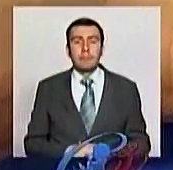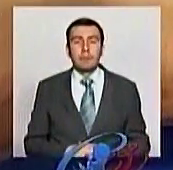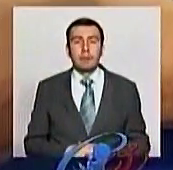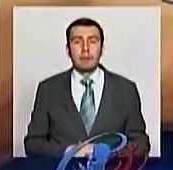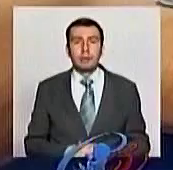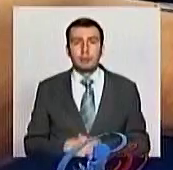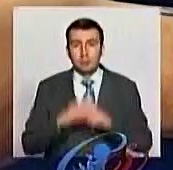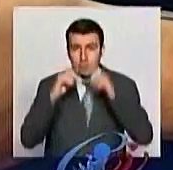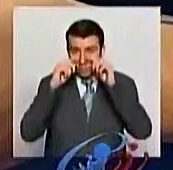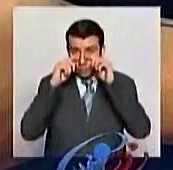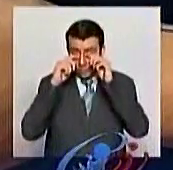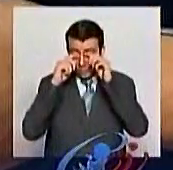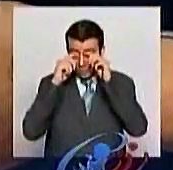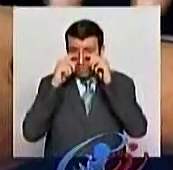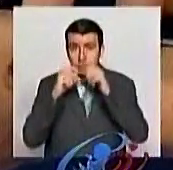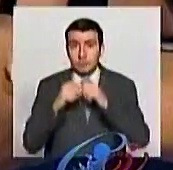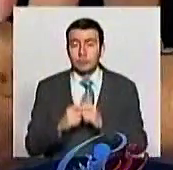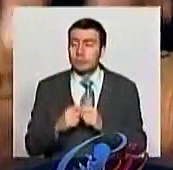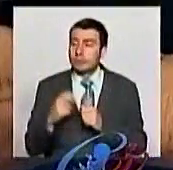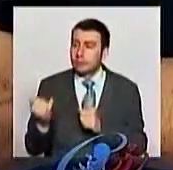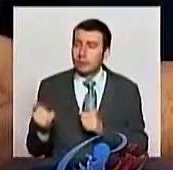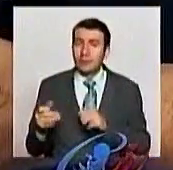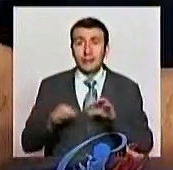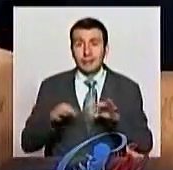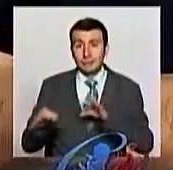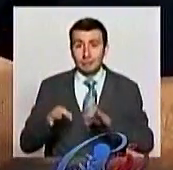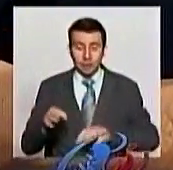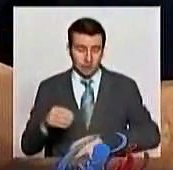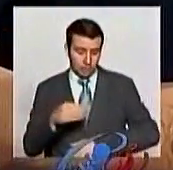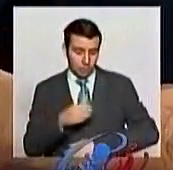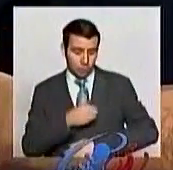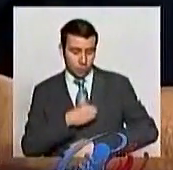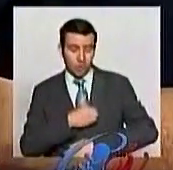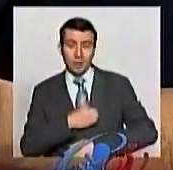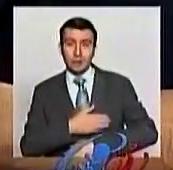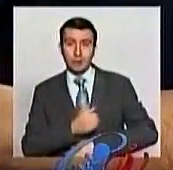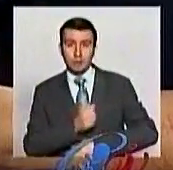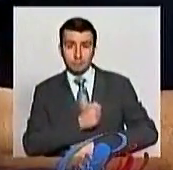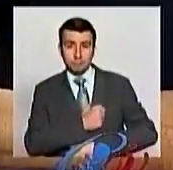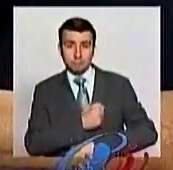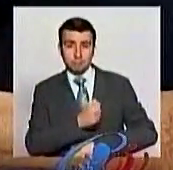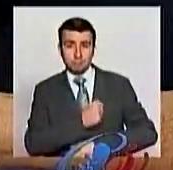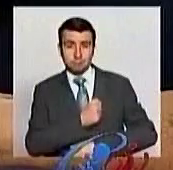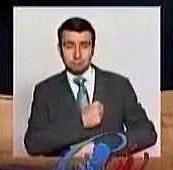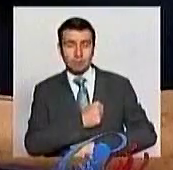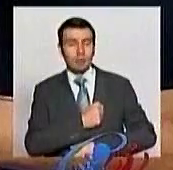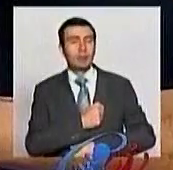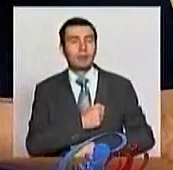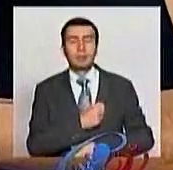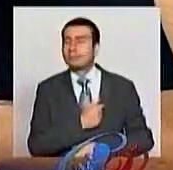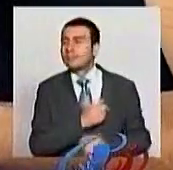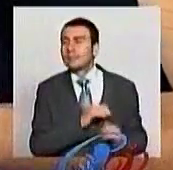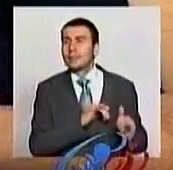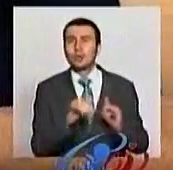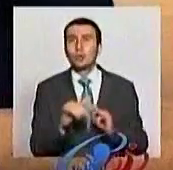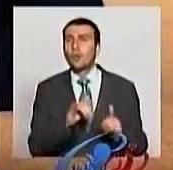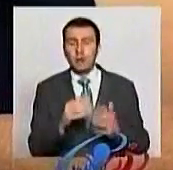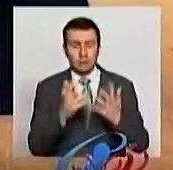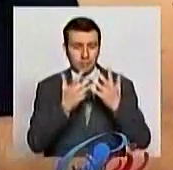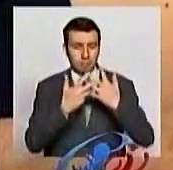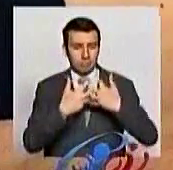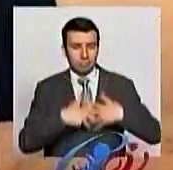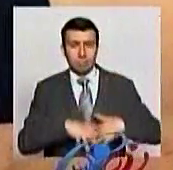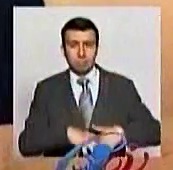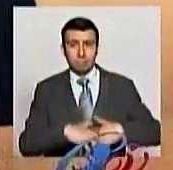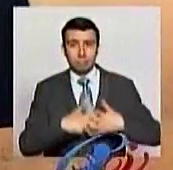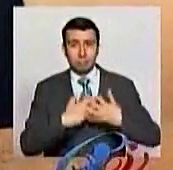Esto pues explica más bien la fisiología del corazón, ¿cierto? El corazón es como una maquinita que va a